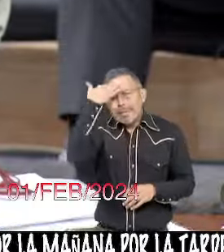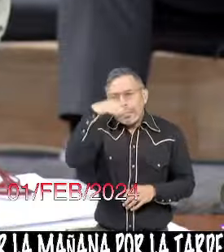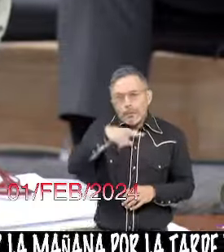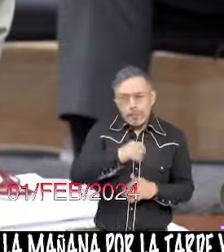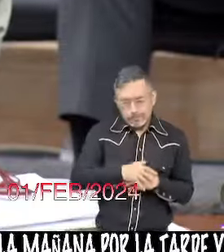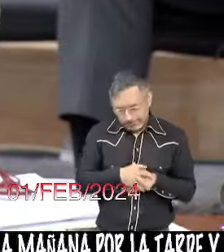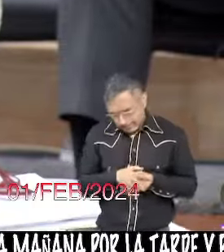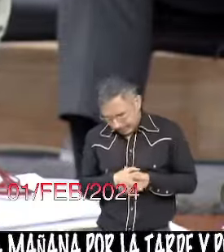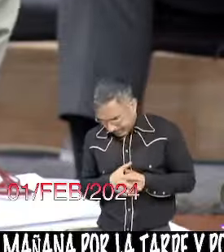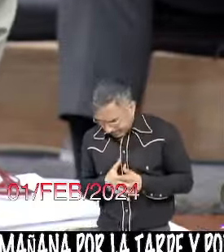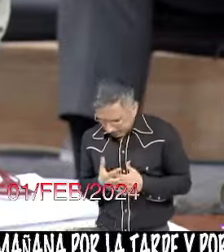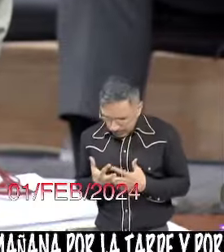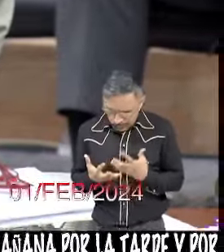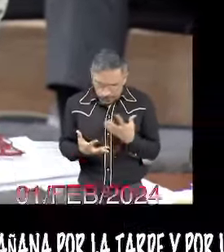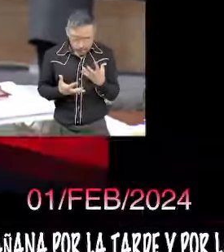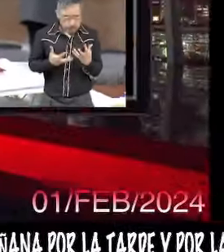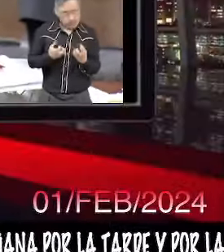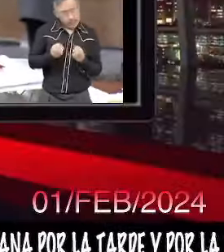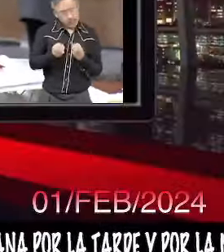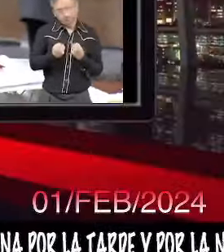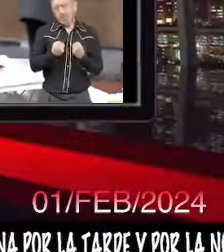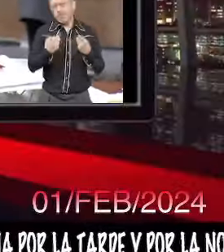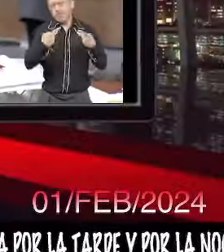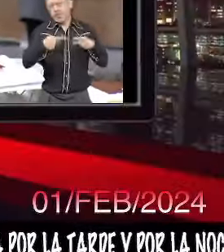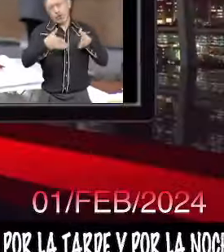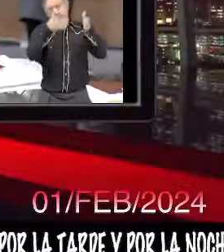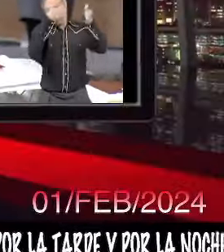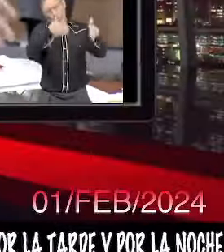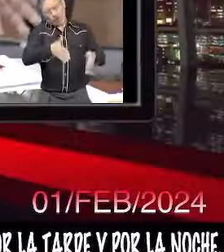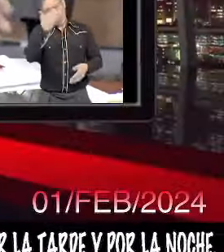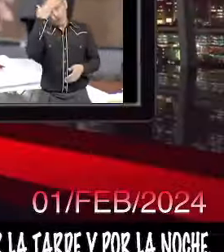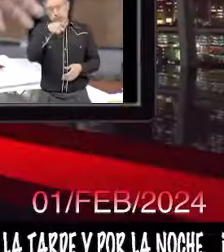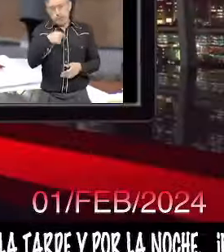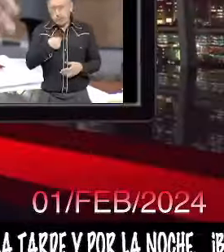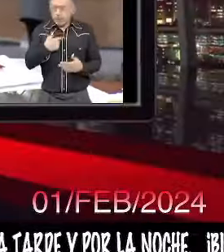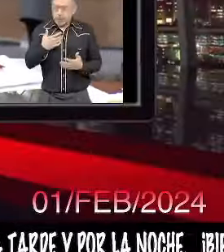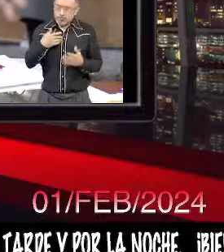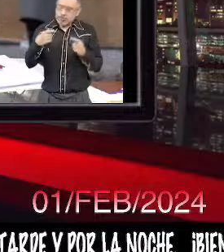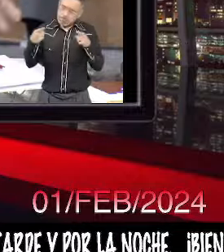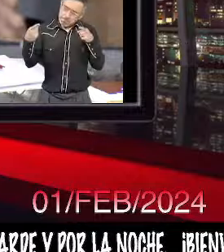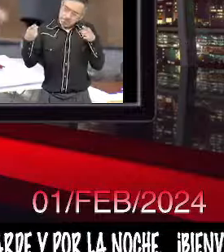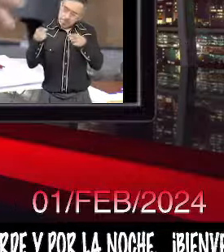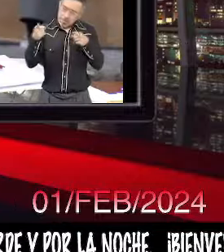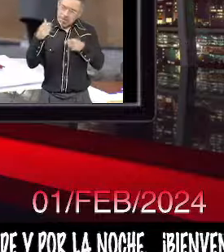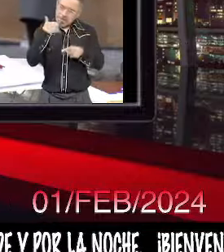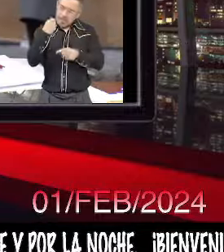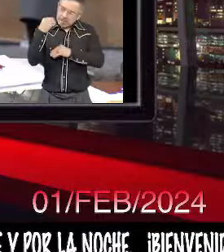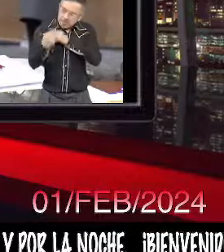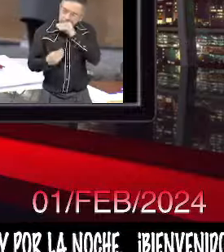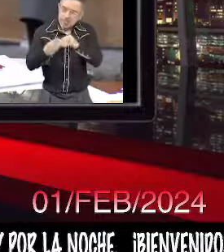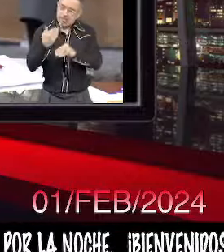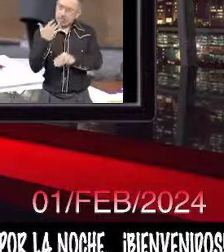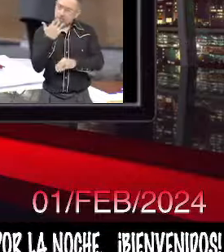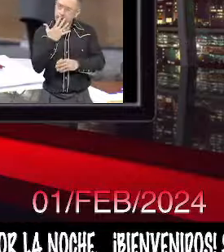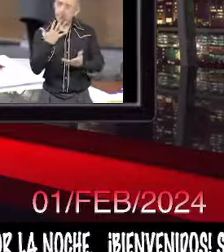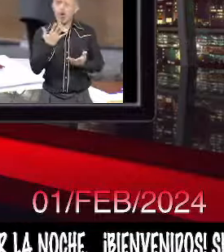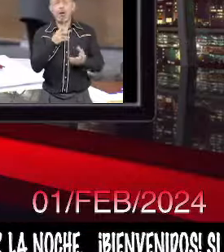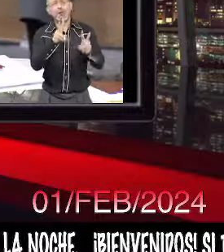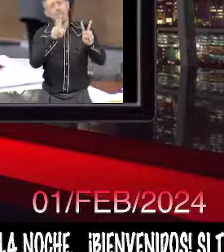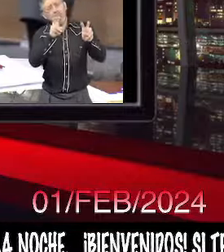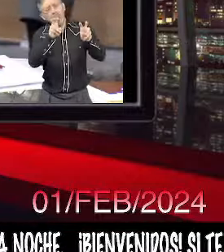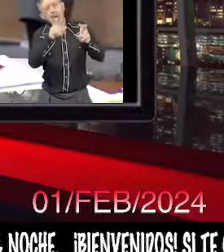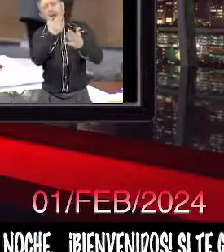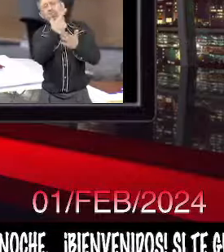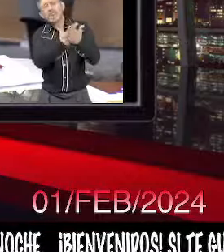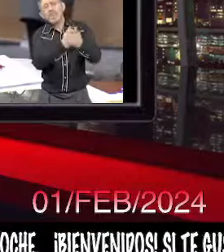de discutir el personaje y entonces usa el tema de fiscalización para